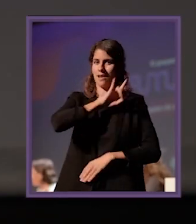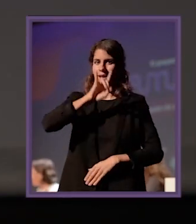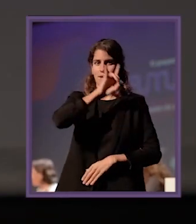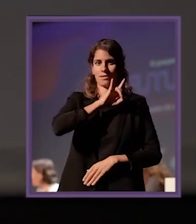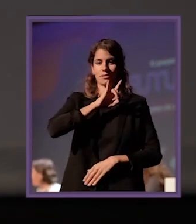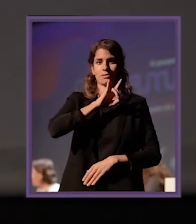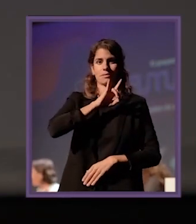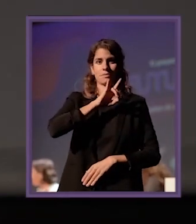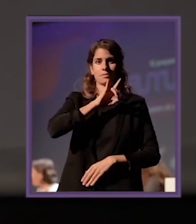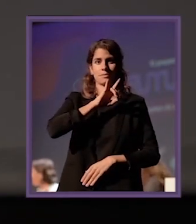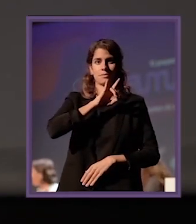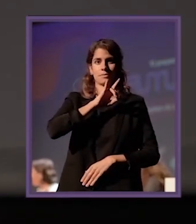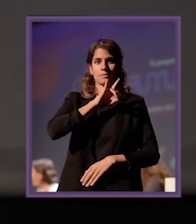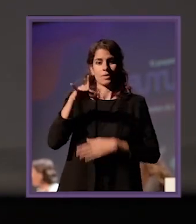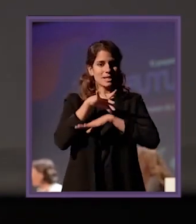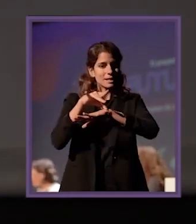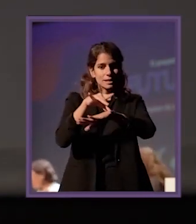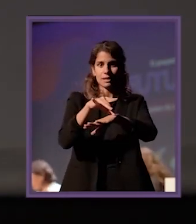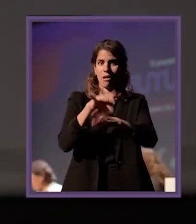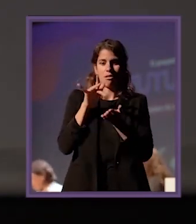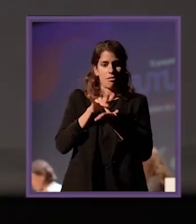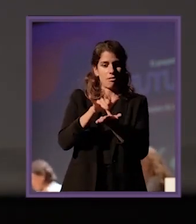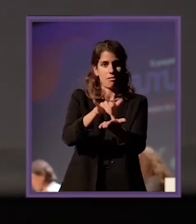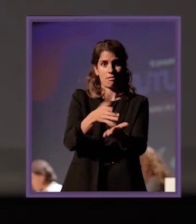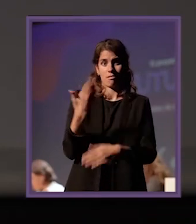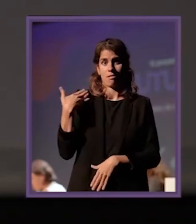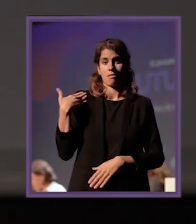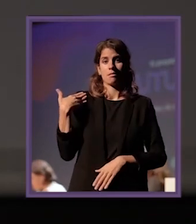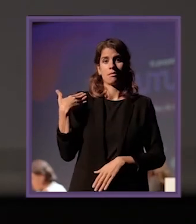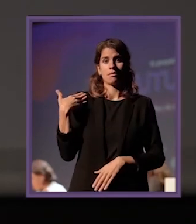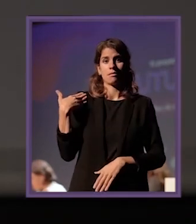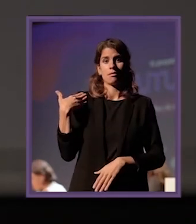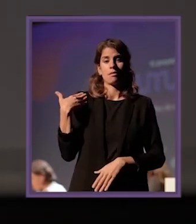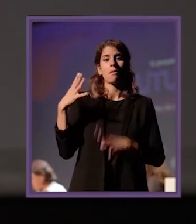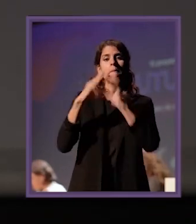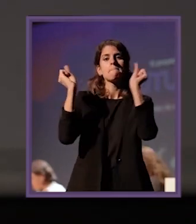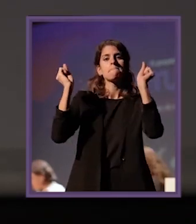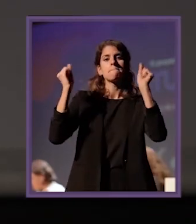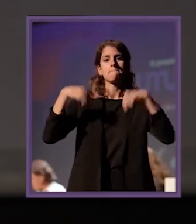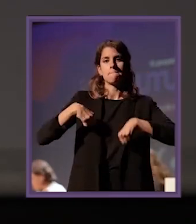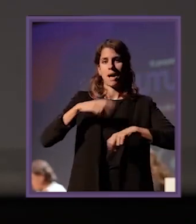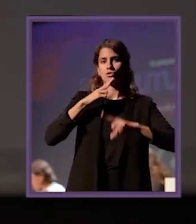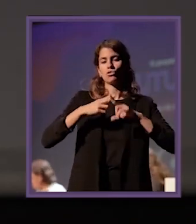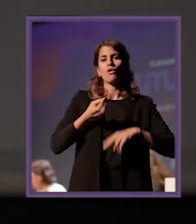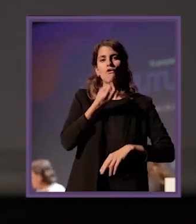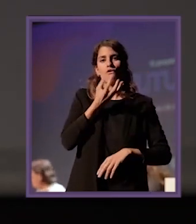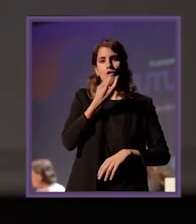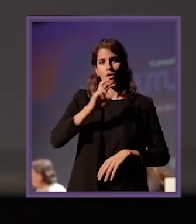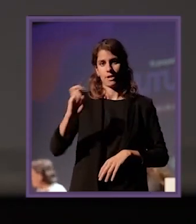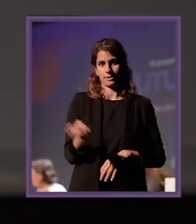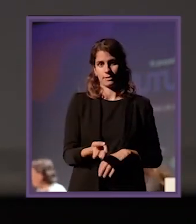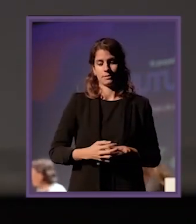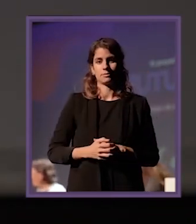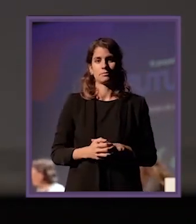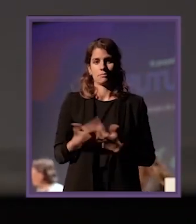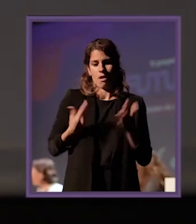nuestra hoja de ruta que se plasmó en el Pacto de las Flores, sino es que además hemos tenido la suerte de